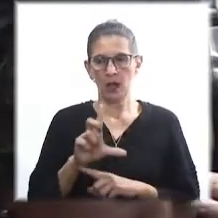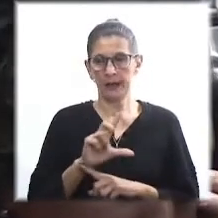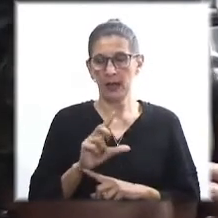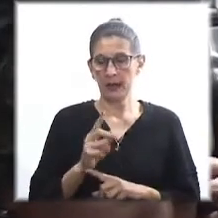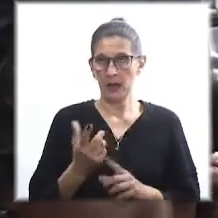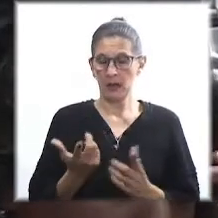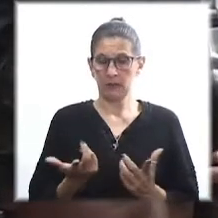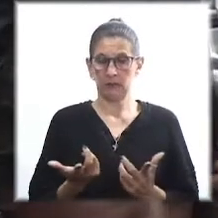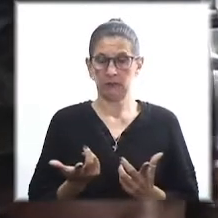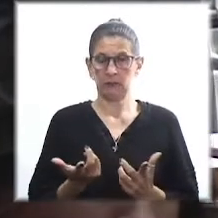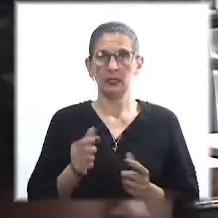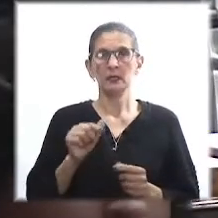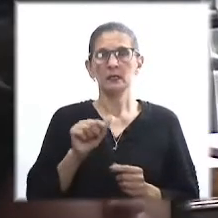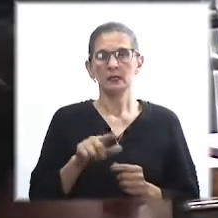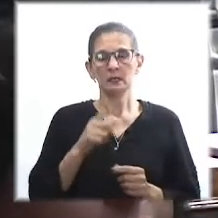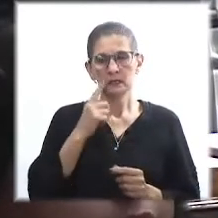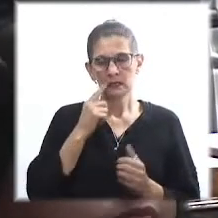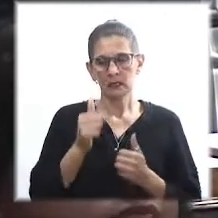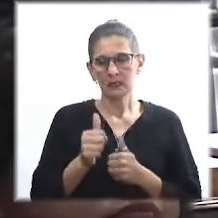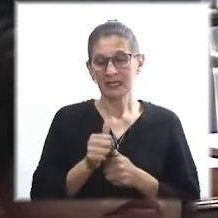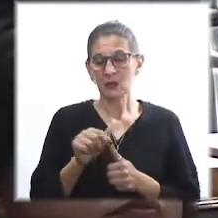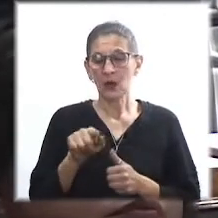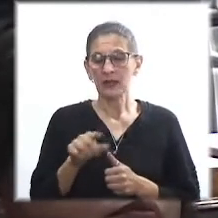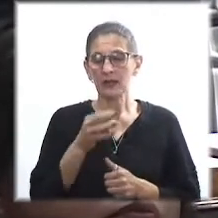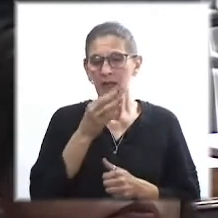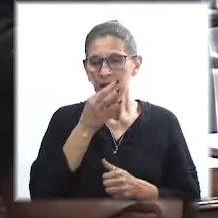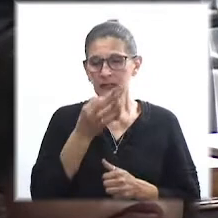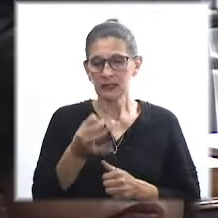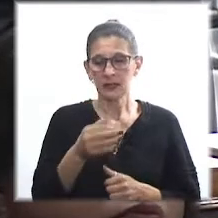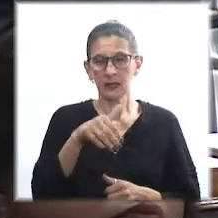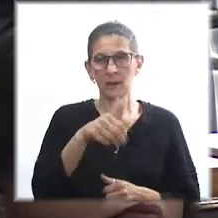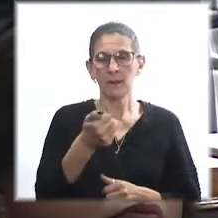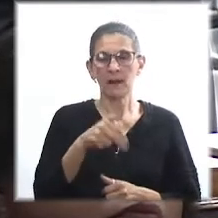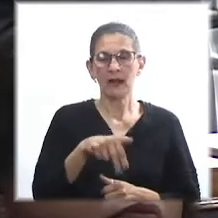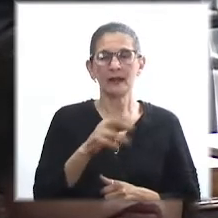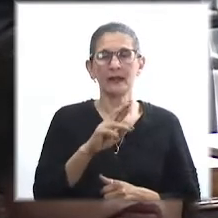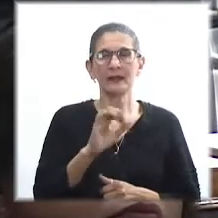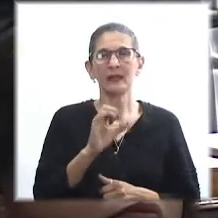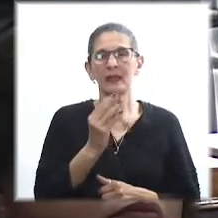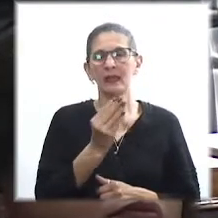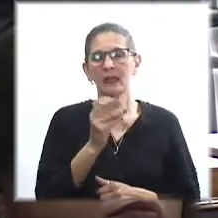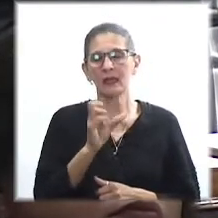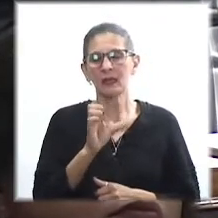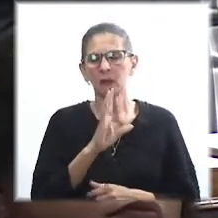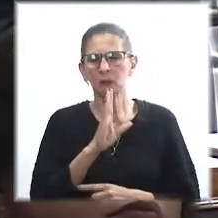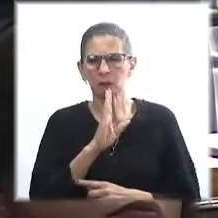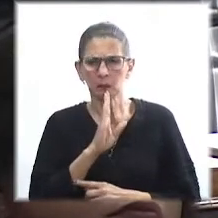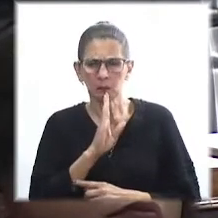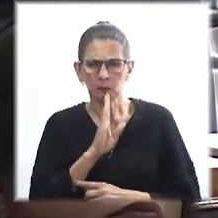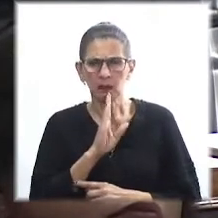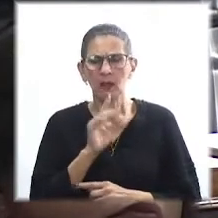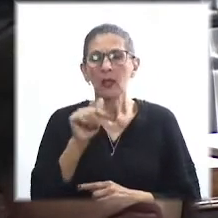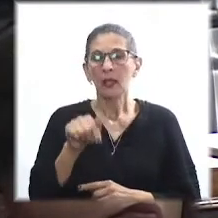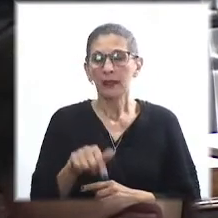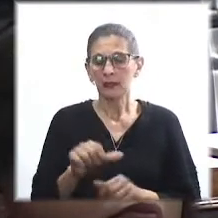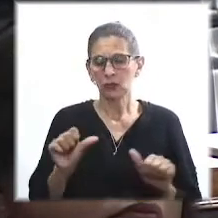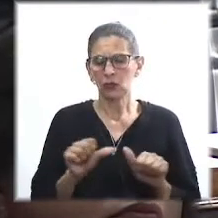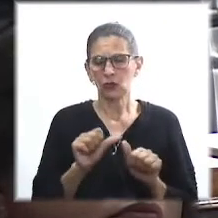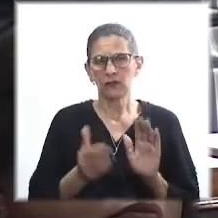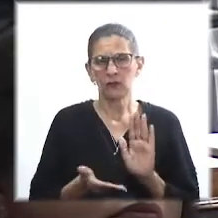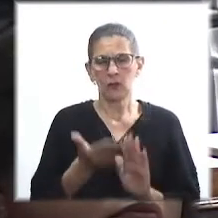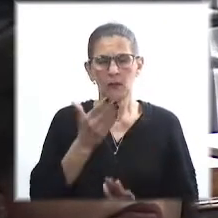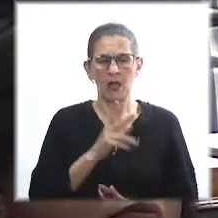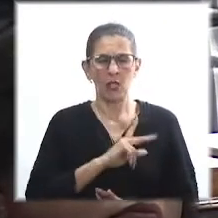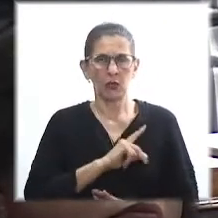imprevista. Se acercó a él al decir de Manrique, tan callando. Y esto es lo que hizo más dolorosa